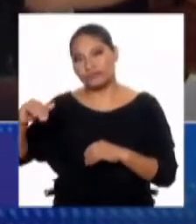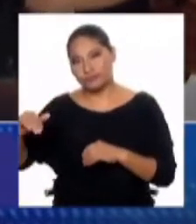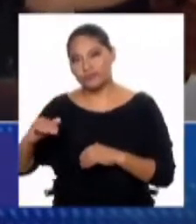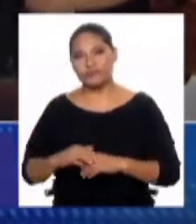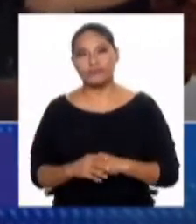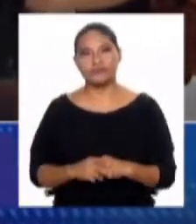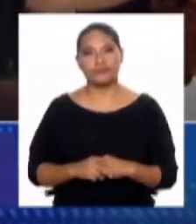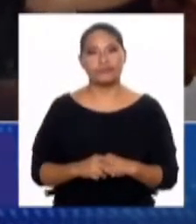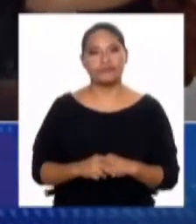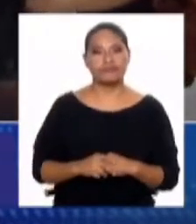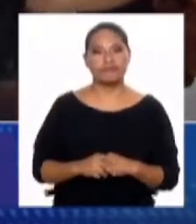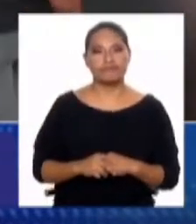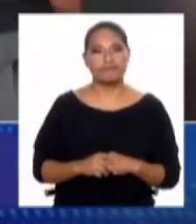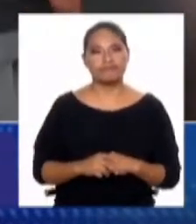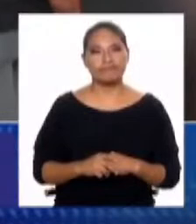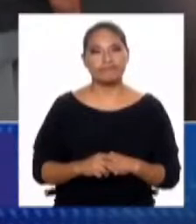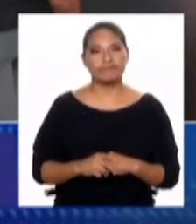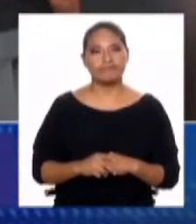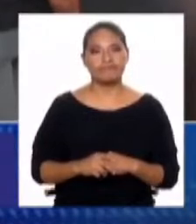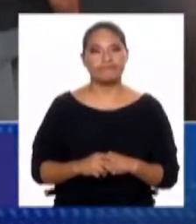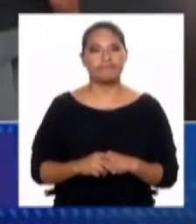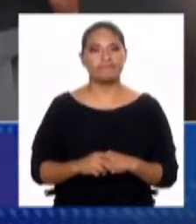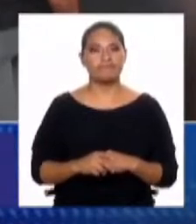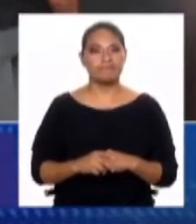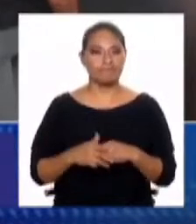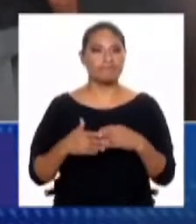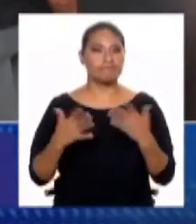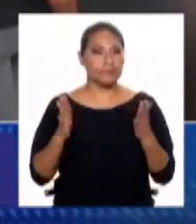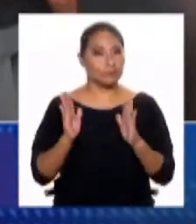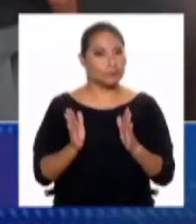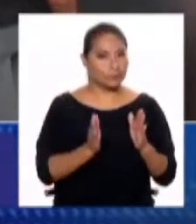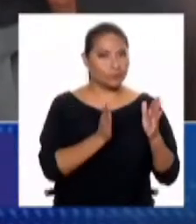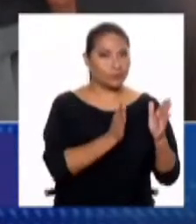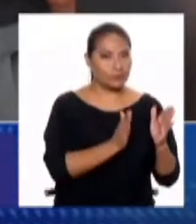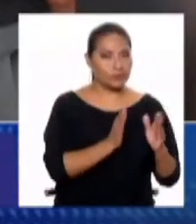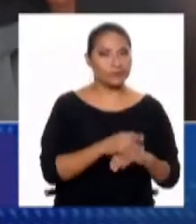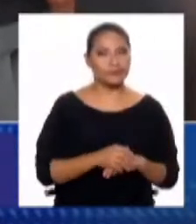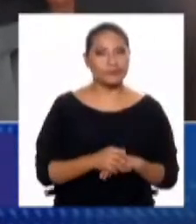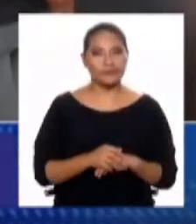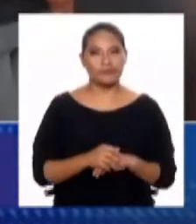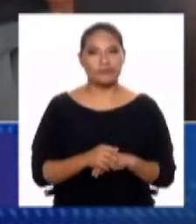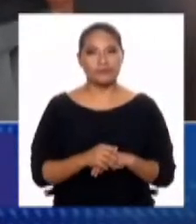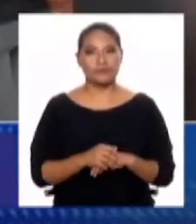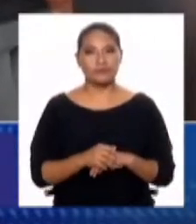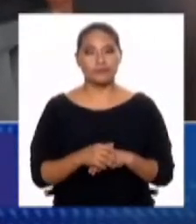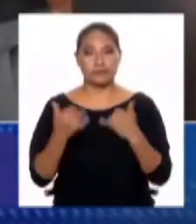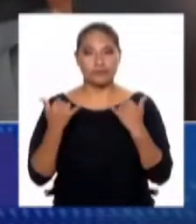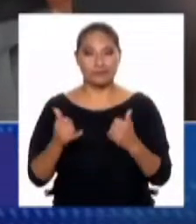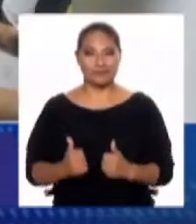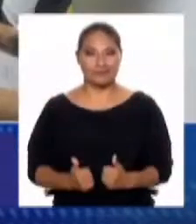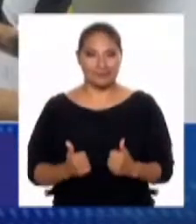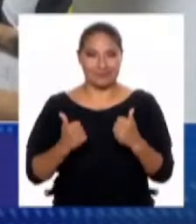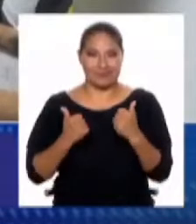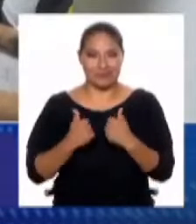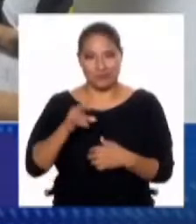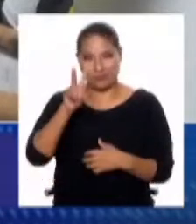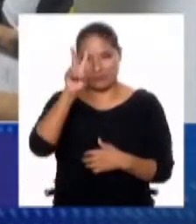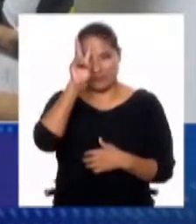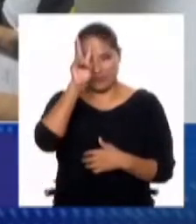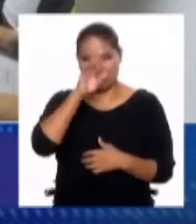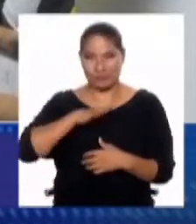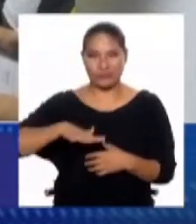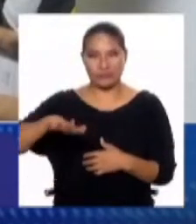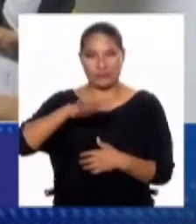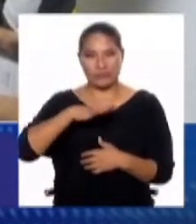¿No? Entonces, eso por un lado. O sea, vivimos en un país donde la